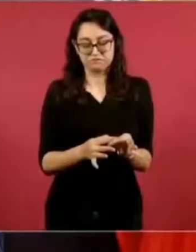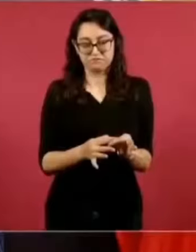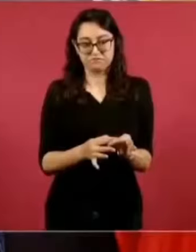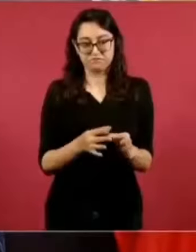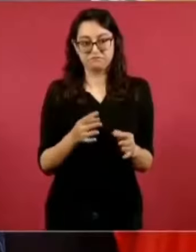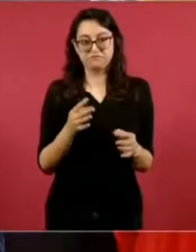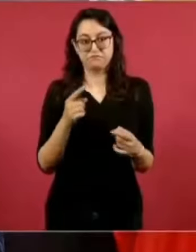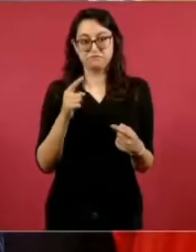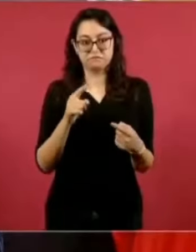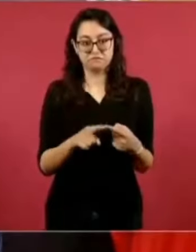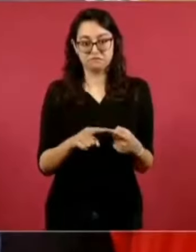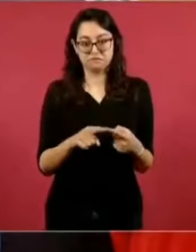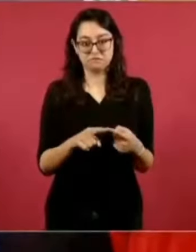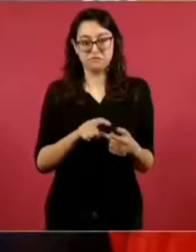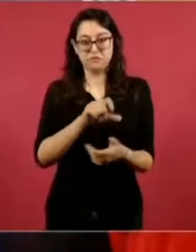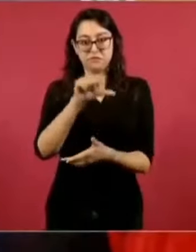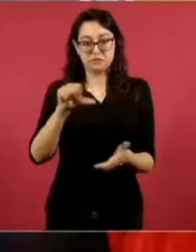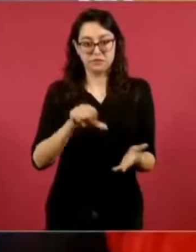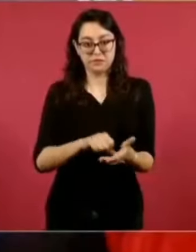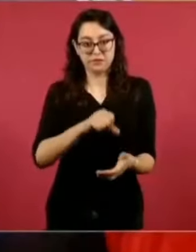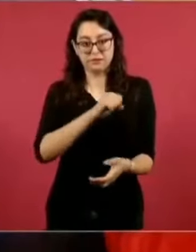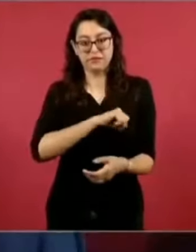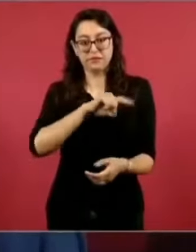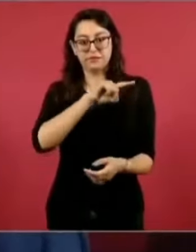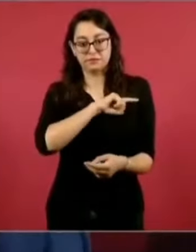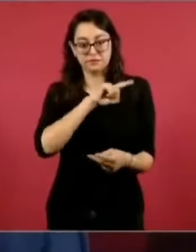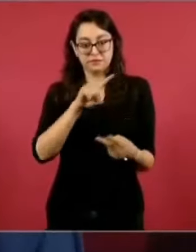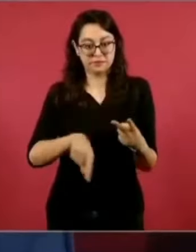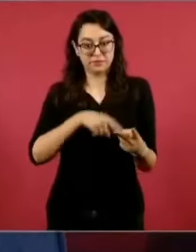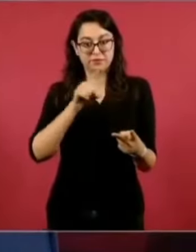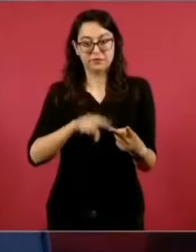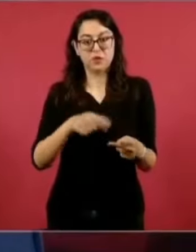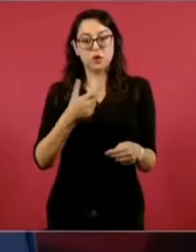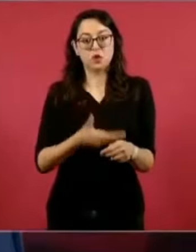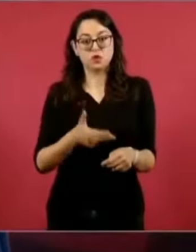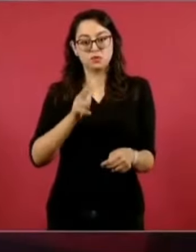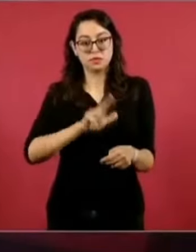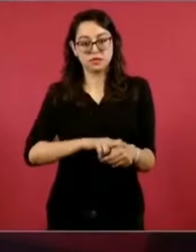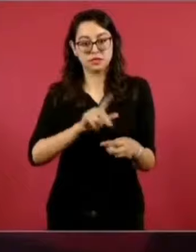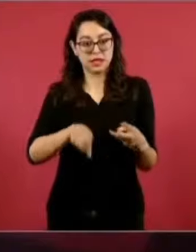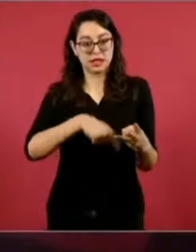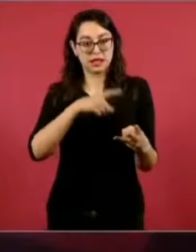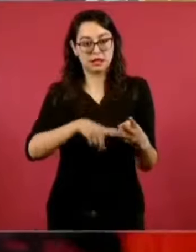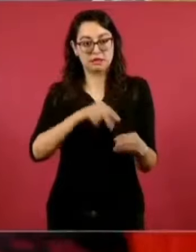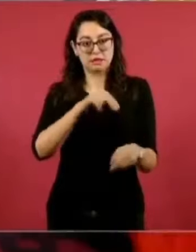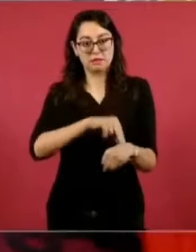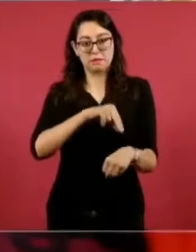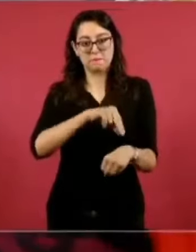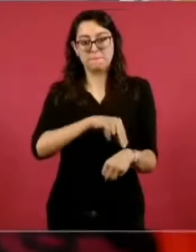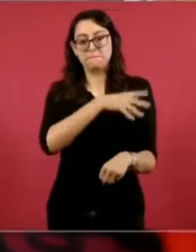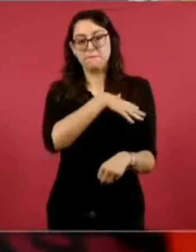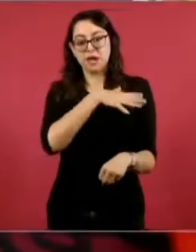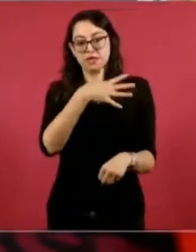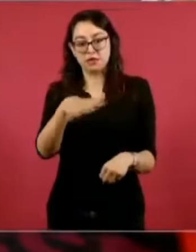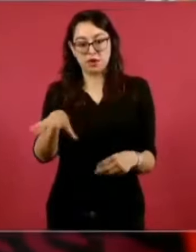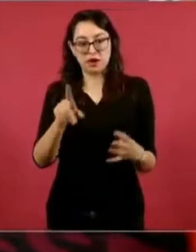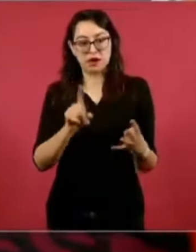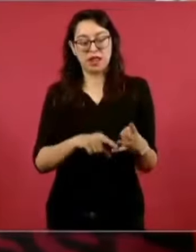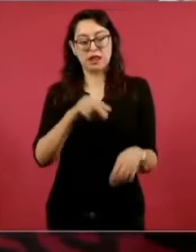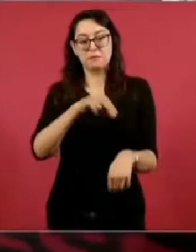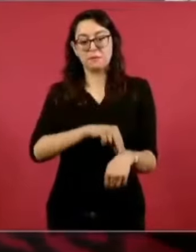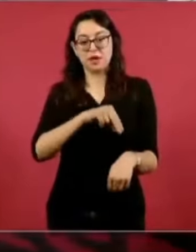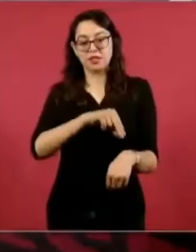con centros de salud, hospitales, médicos generales,